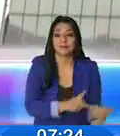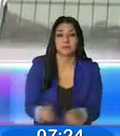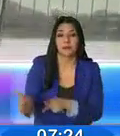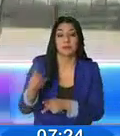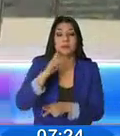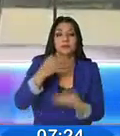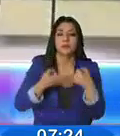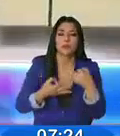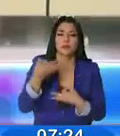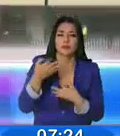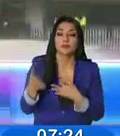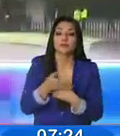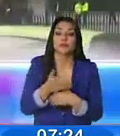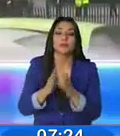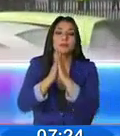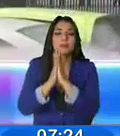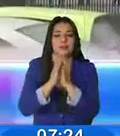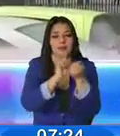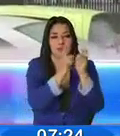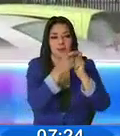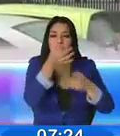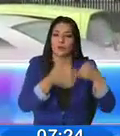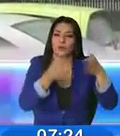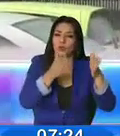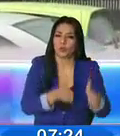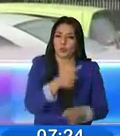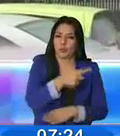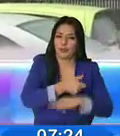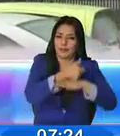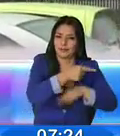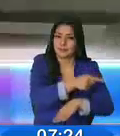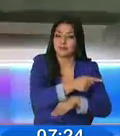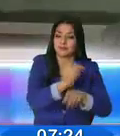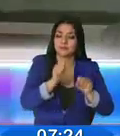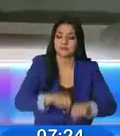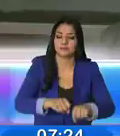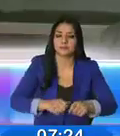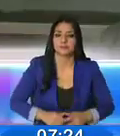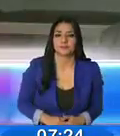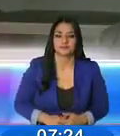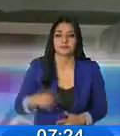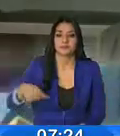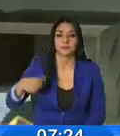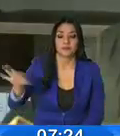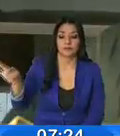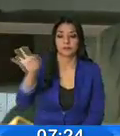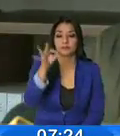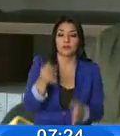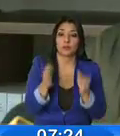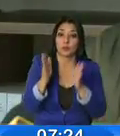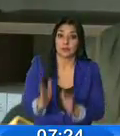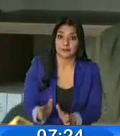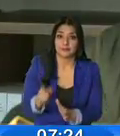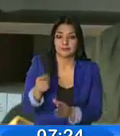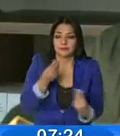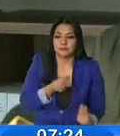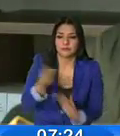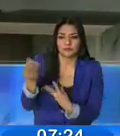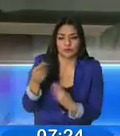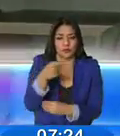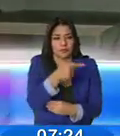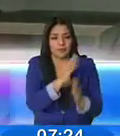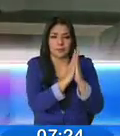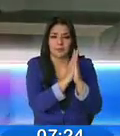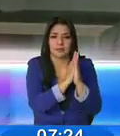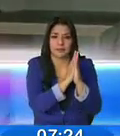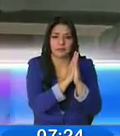se deberá resolver el pedido de recusación en contra de la jueza Camacho. Se sortea un juez para que conozca la recusación, es decir, para